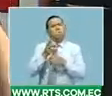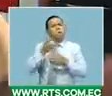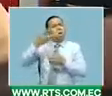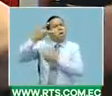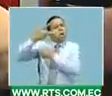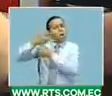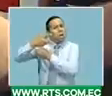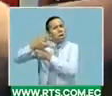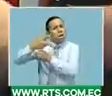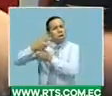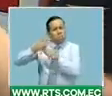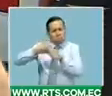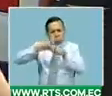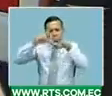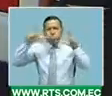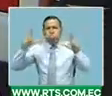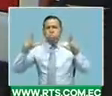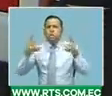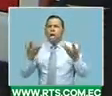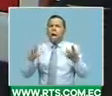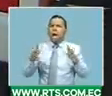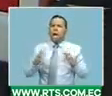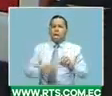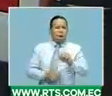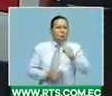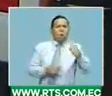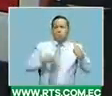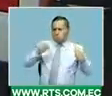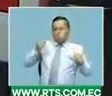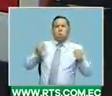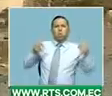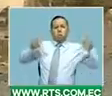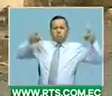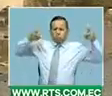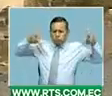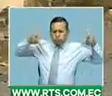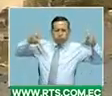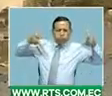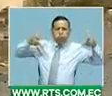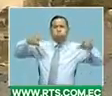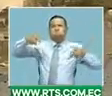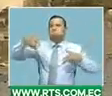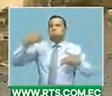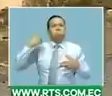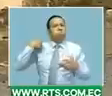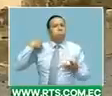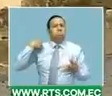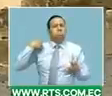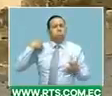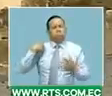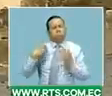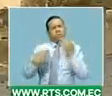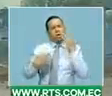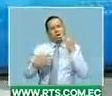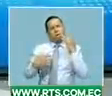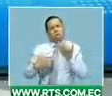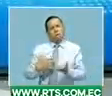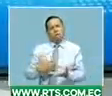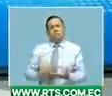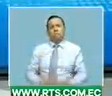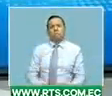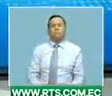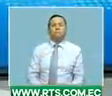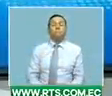que estamos viendo cámaras de vecinos, de gente del sector. Informó Maite Morán.